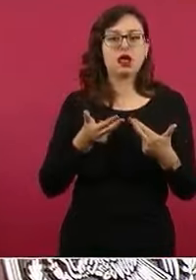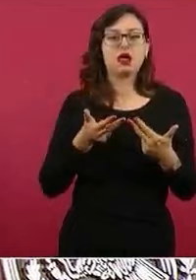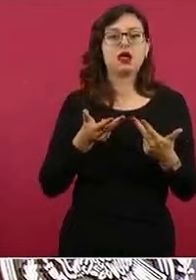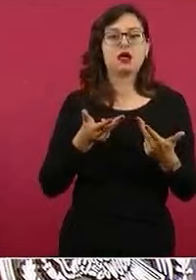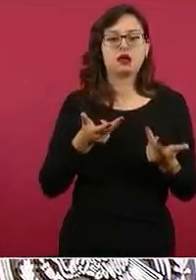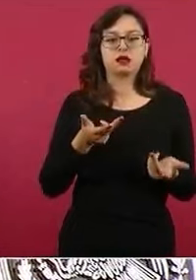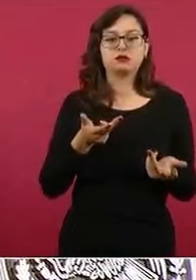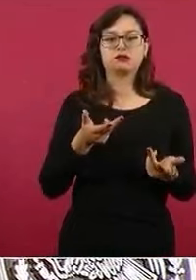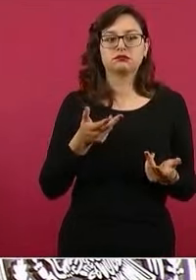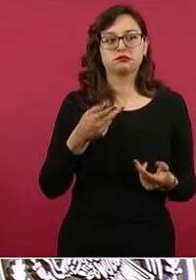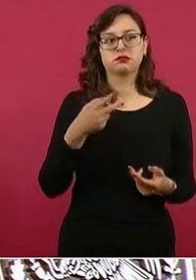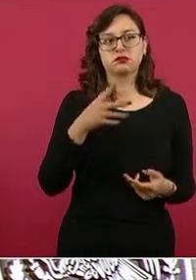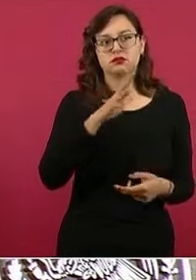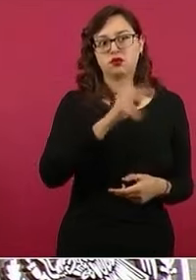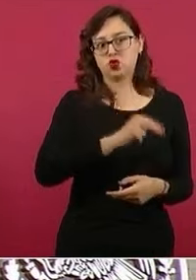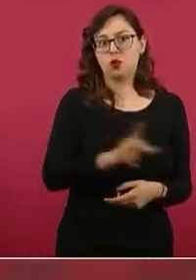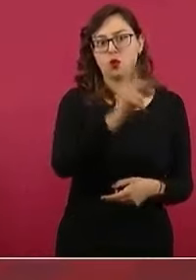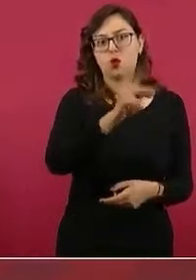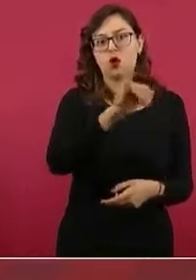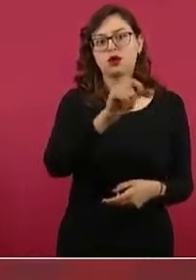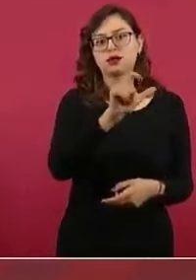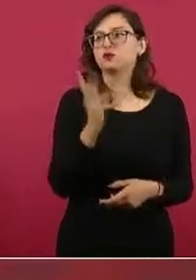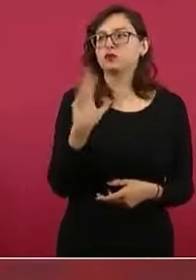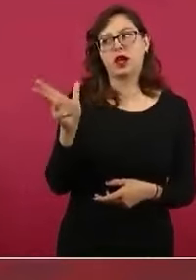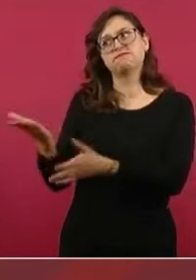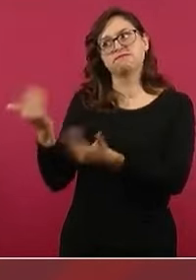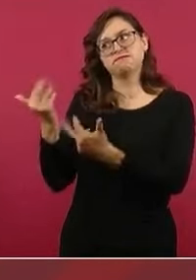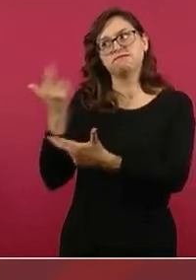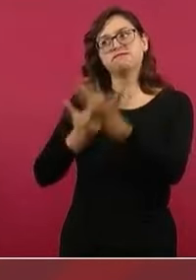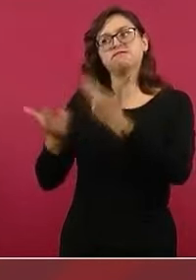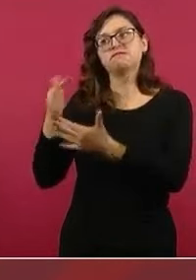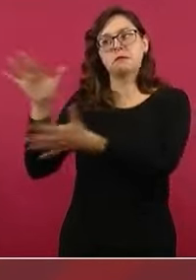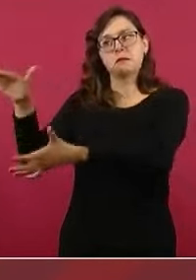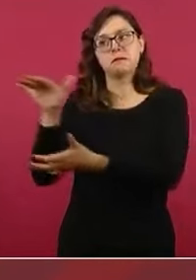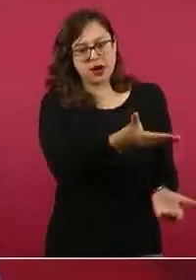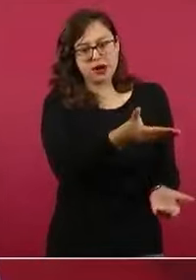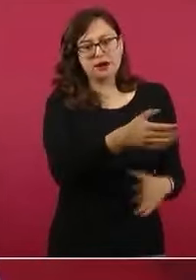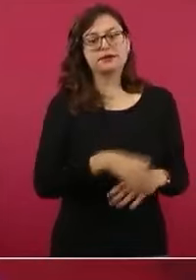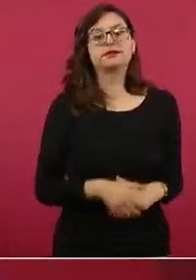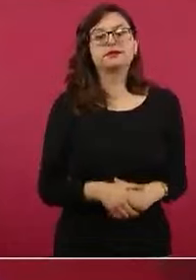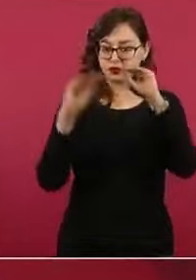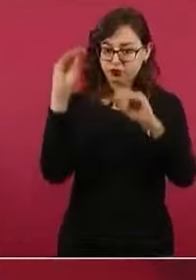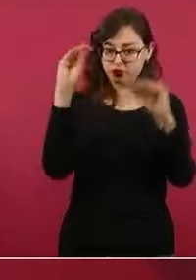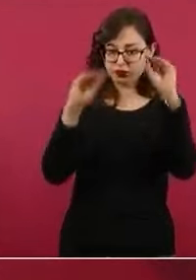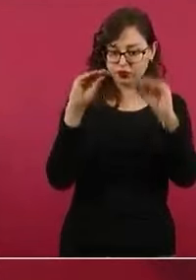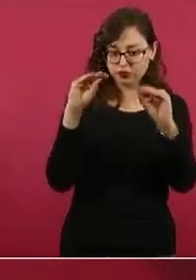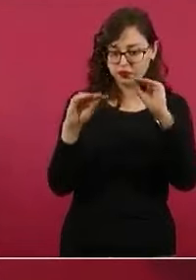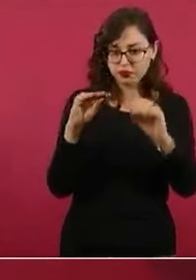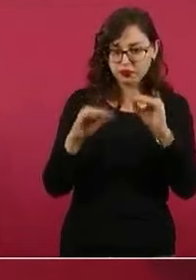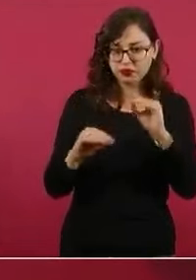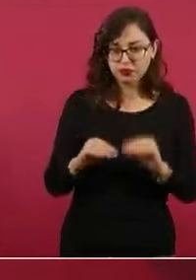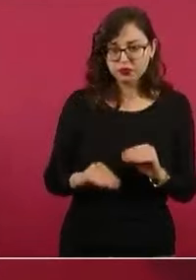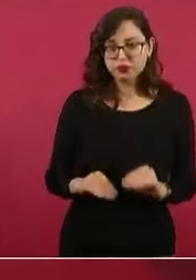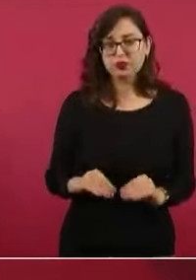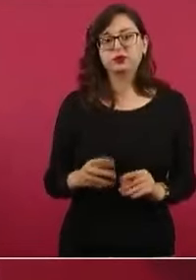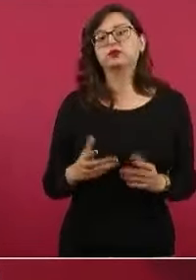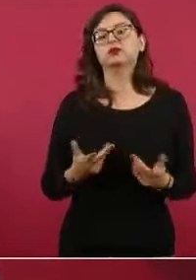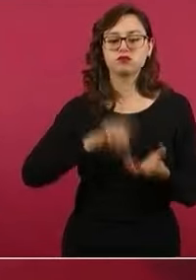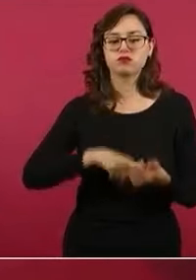pueblos yaquis que estaban también en el extranjero, y se está trabajando un decreto en la